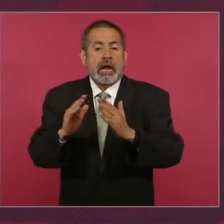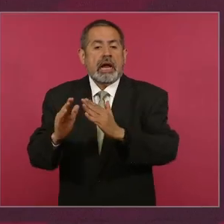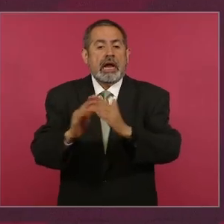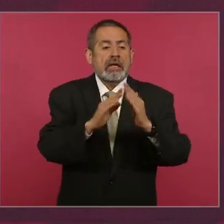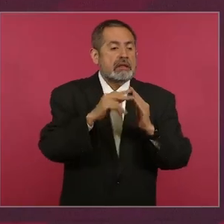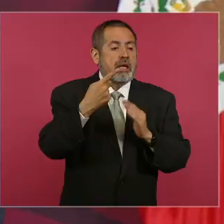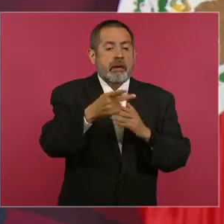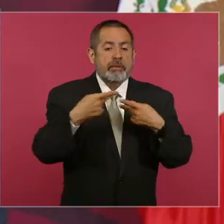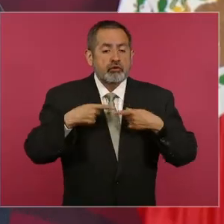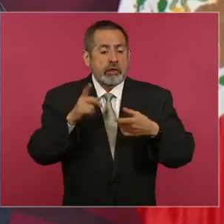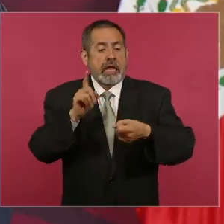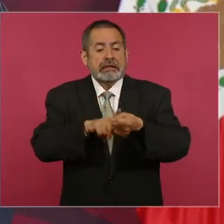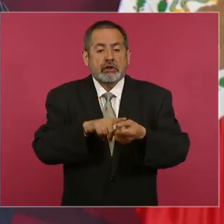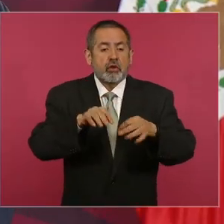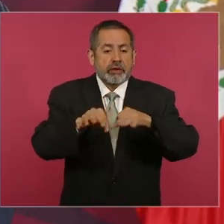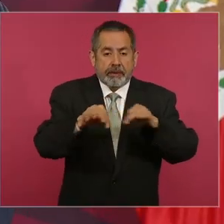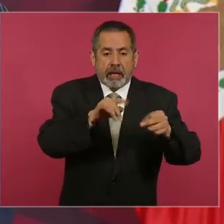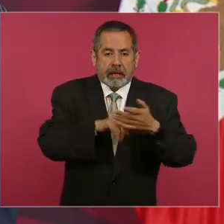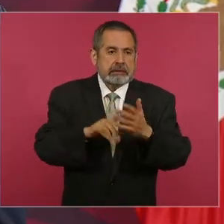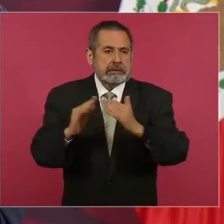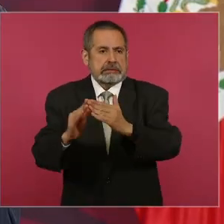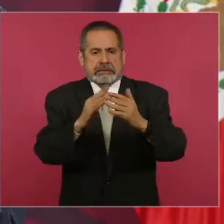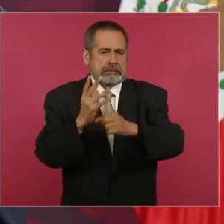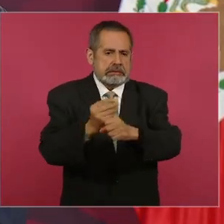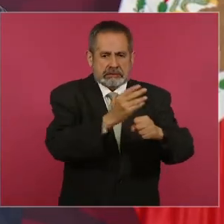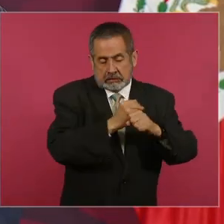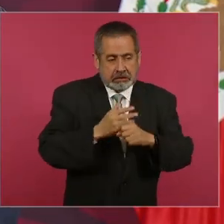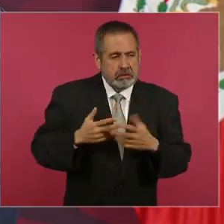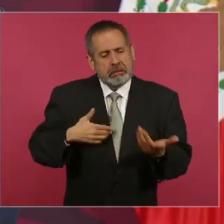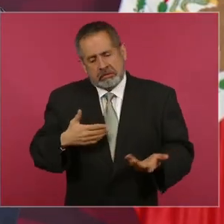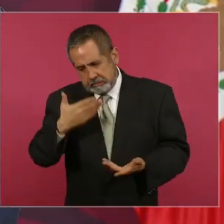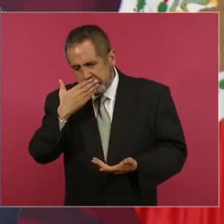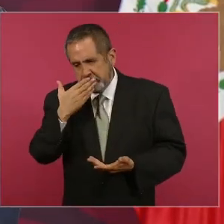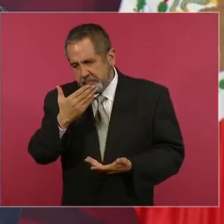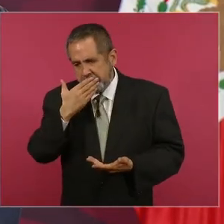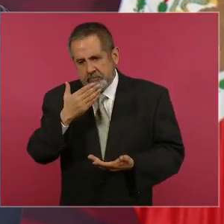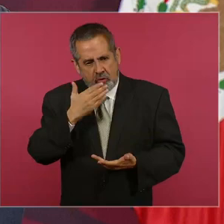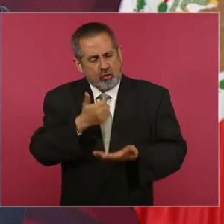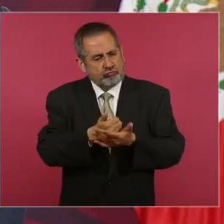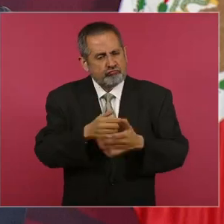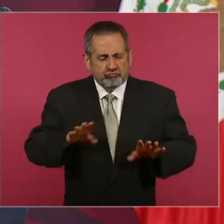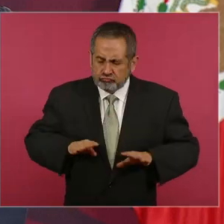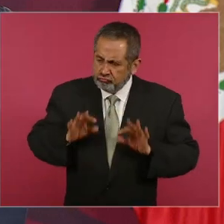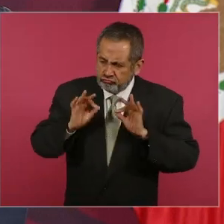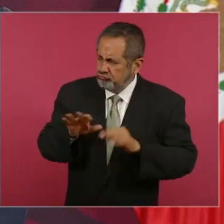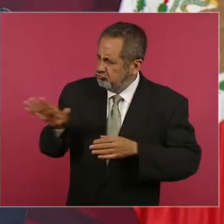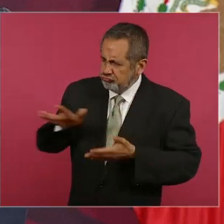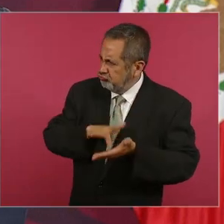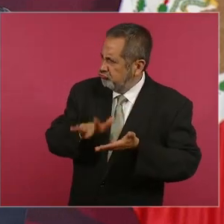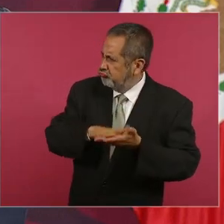sus trabajadores. O sea, es una buena actitud de su